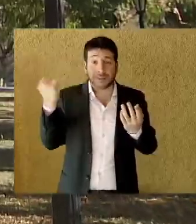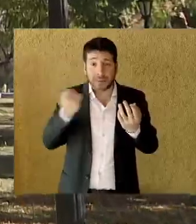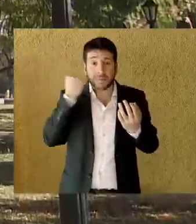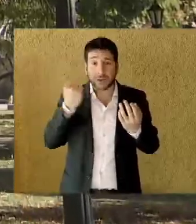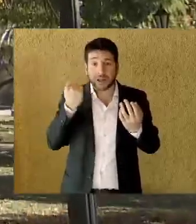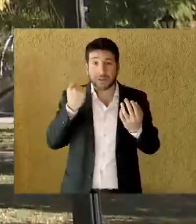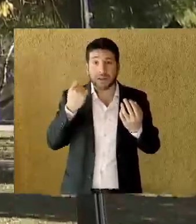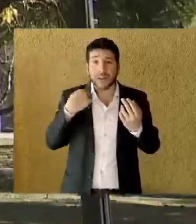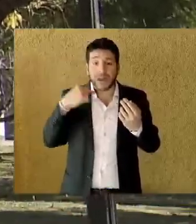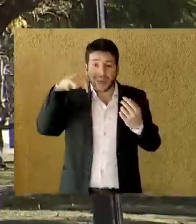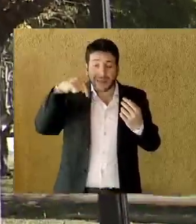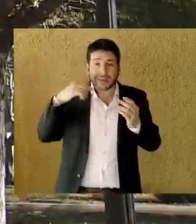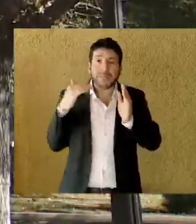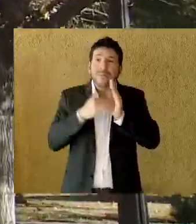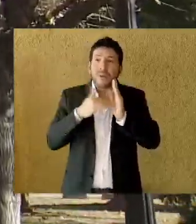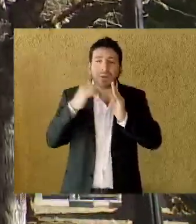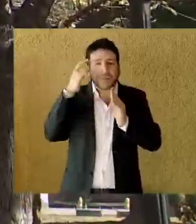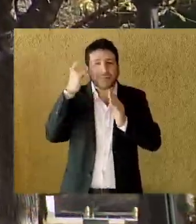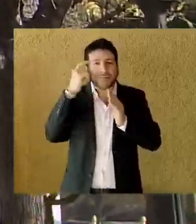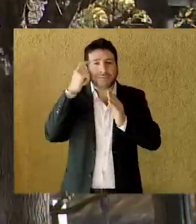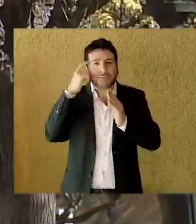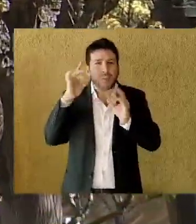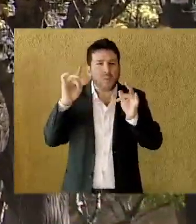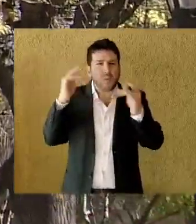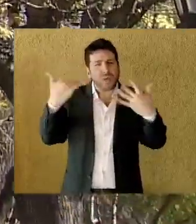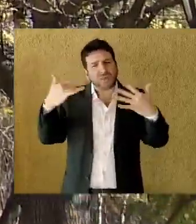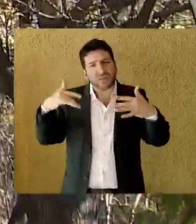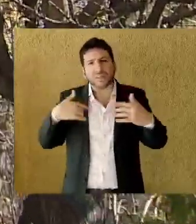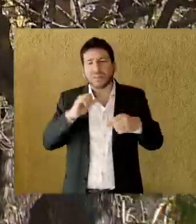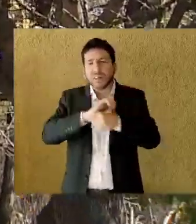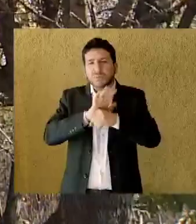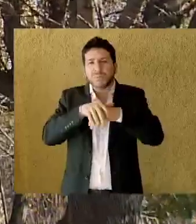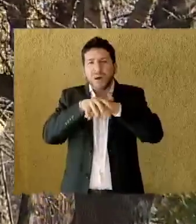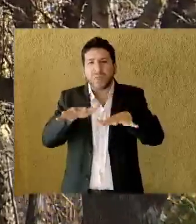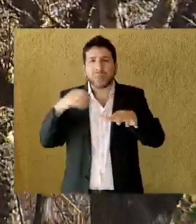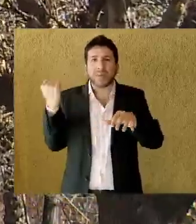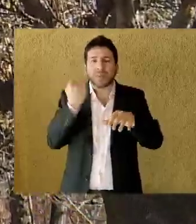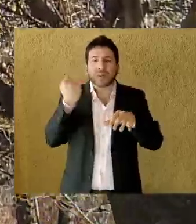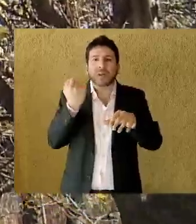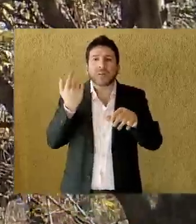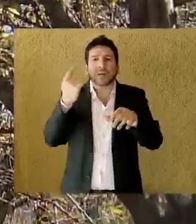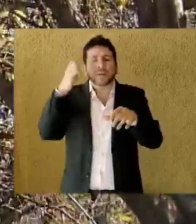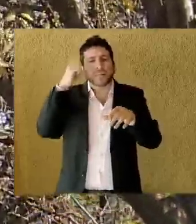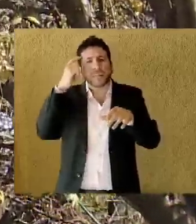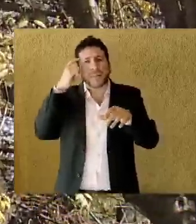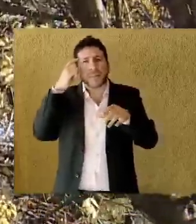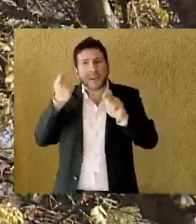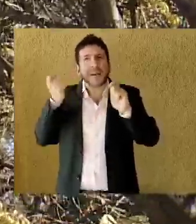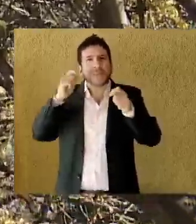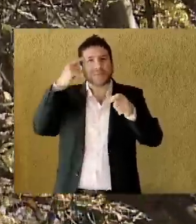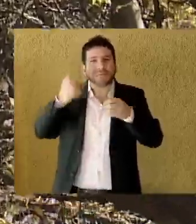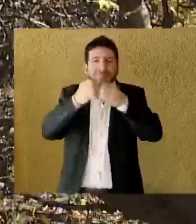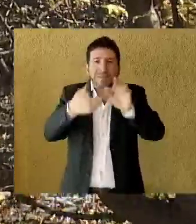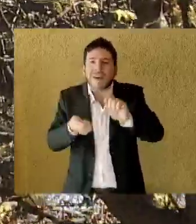que tenemos que sacar de este momento tan difícil, tan distinto que estamos viviendo. Me parece que puede ser un buen comienzo